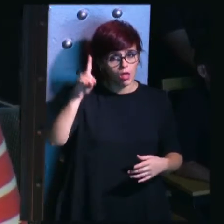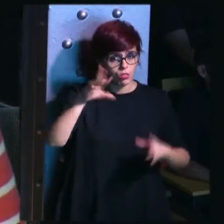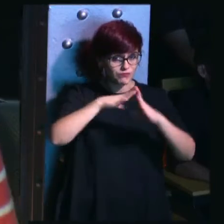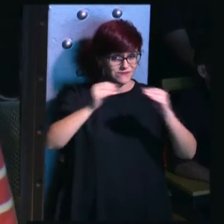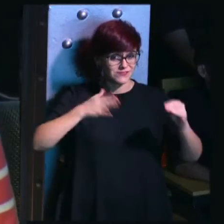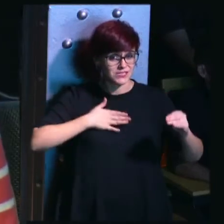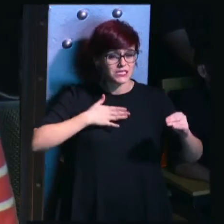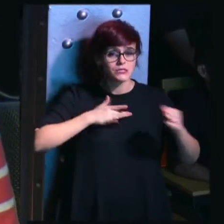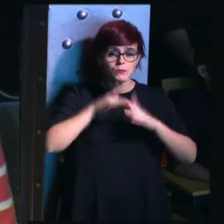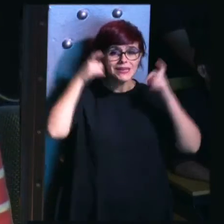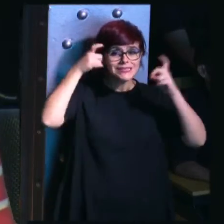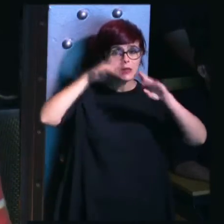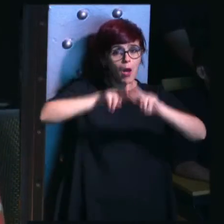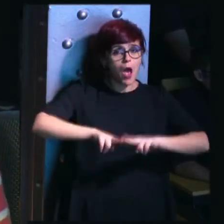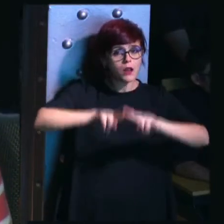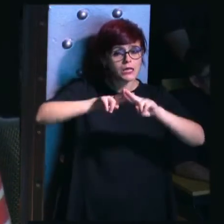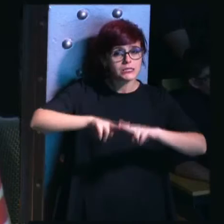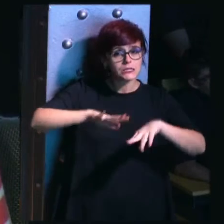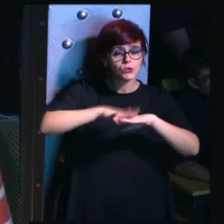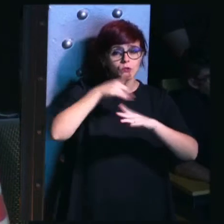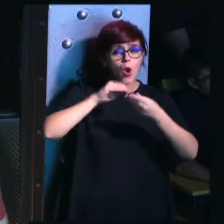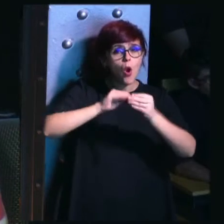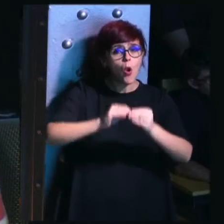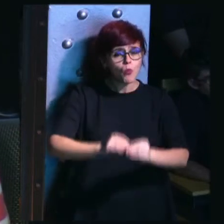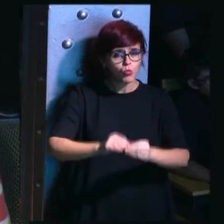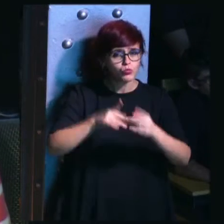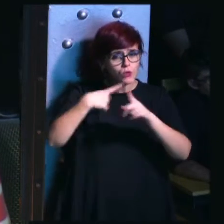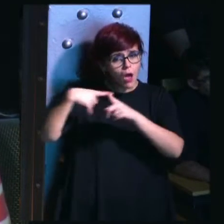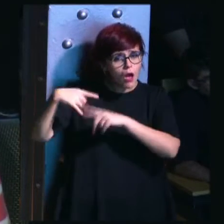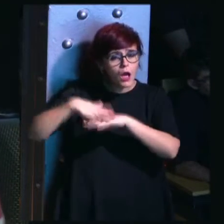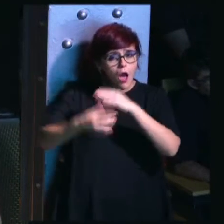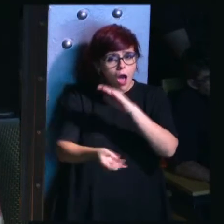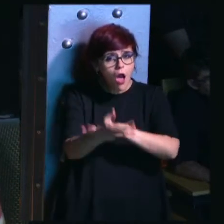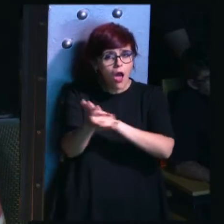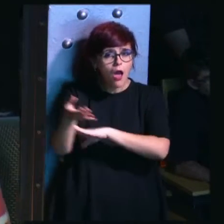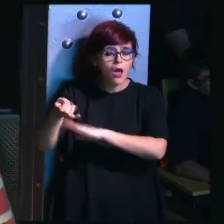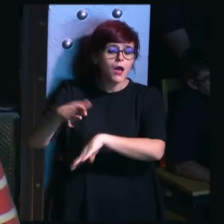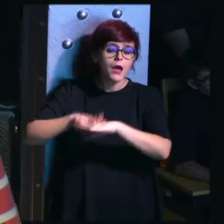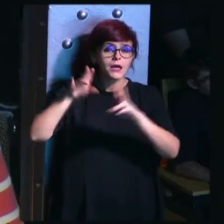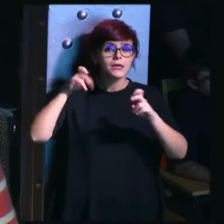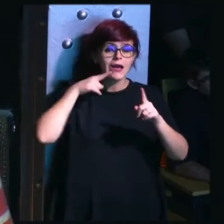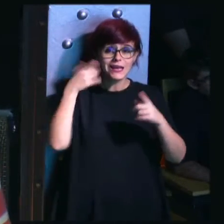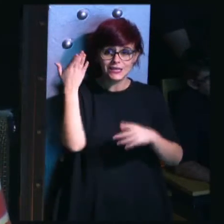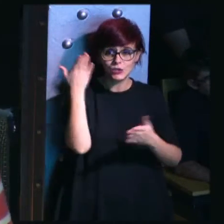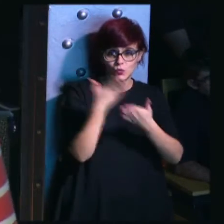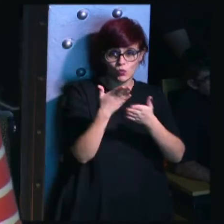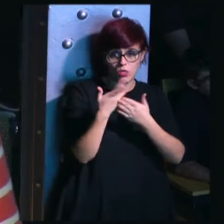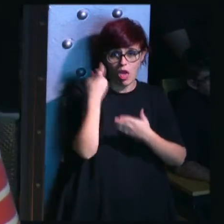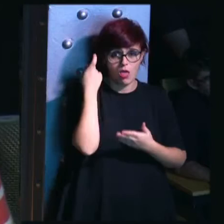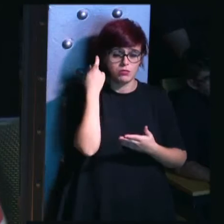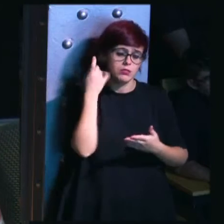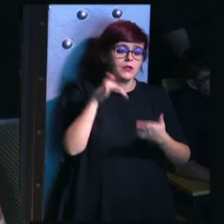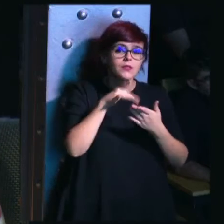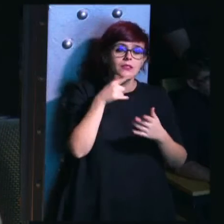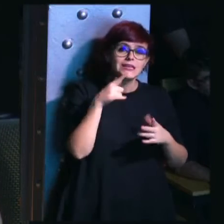intentando analizar y desarrollando productos que lo que permiten es poder enseñar a estudiantes, tanto de secundaria